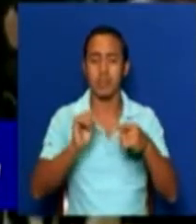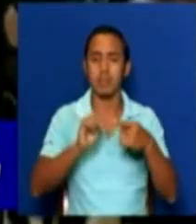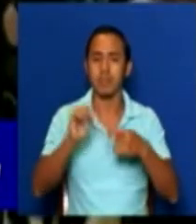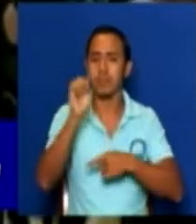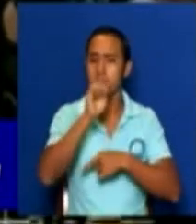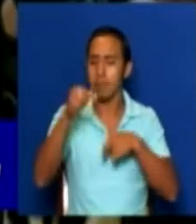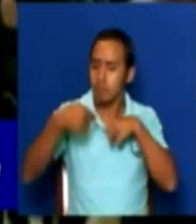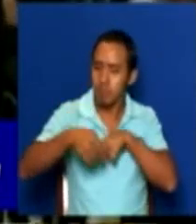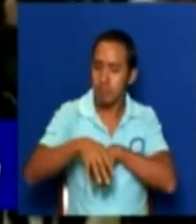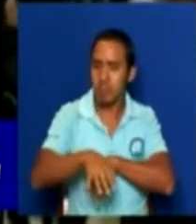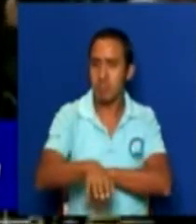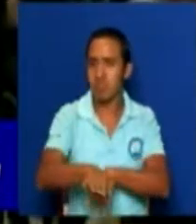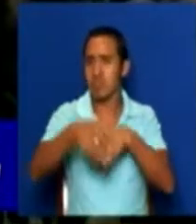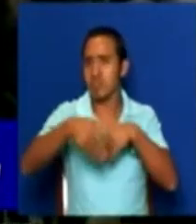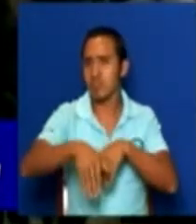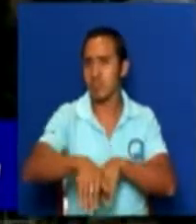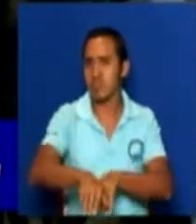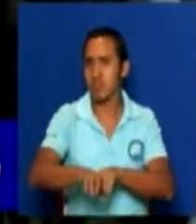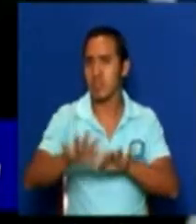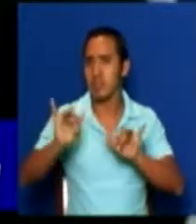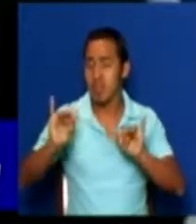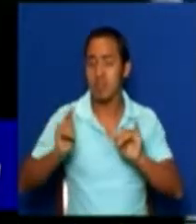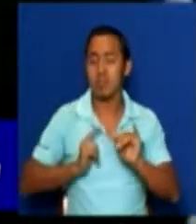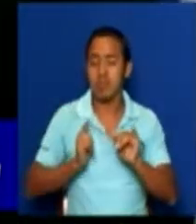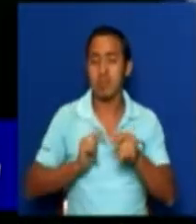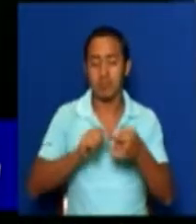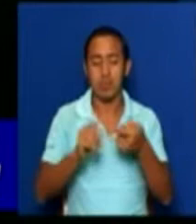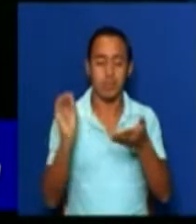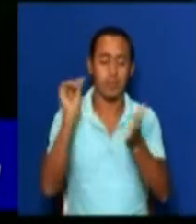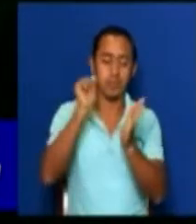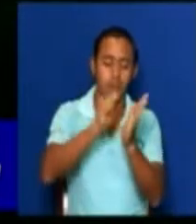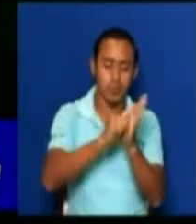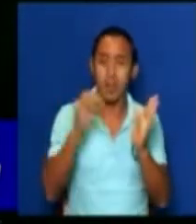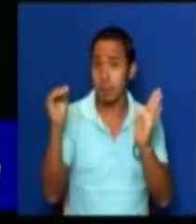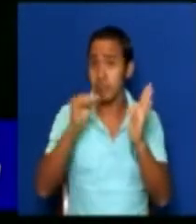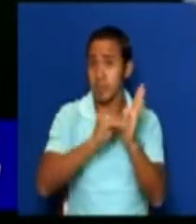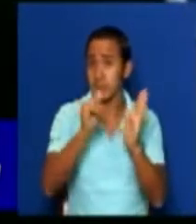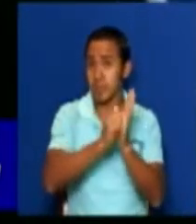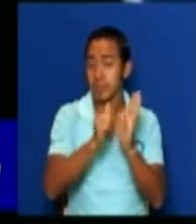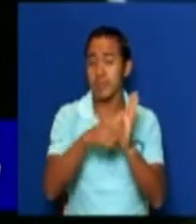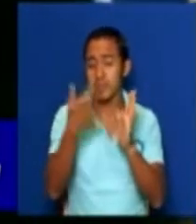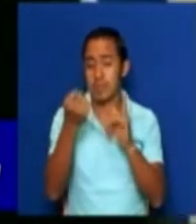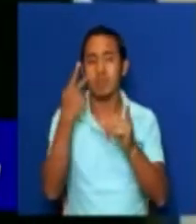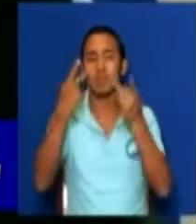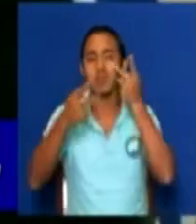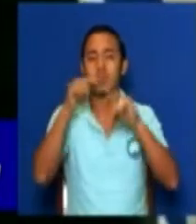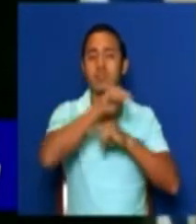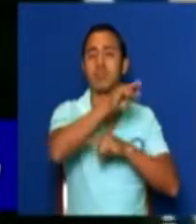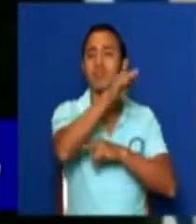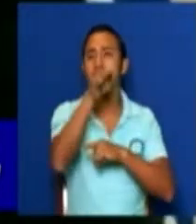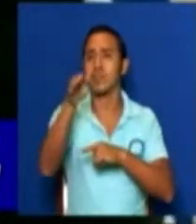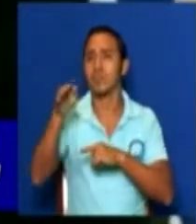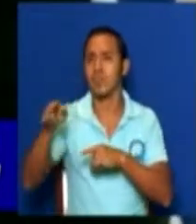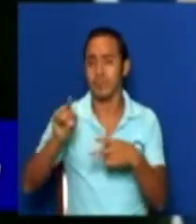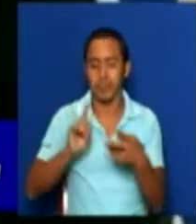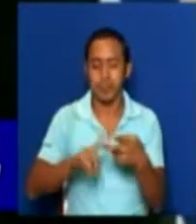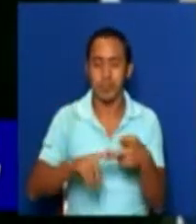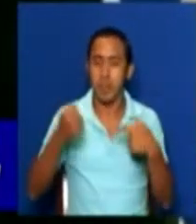francas. Lo tenemos agendado para visitar zonas francas. Tenemos